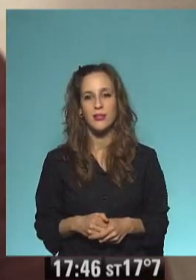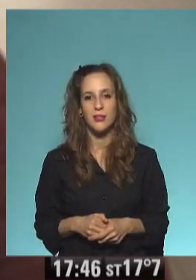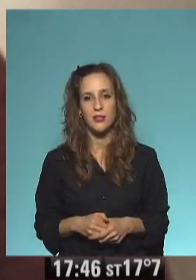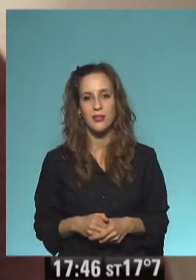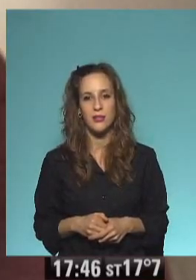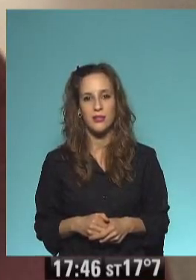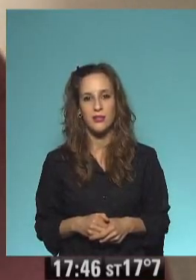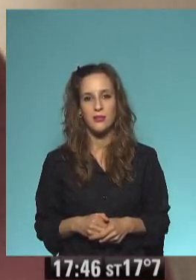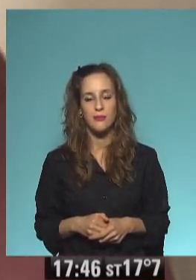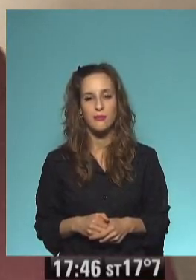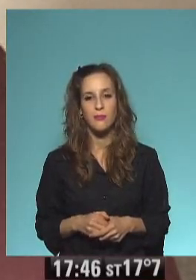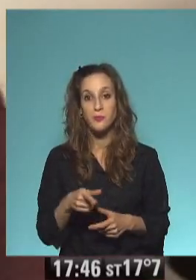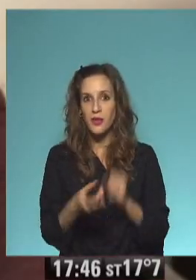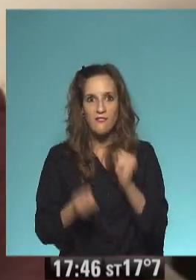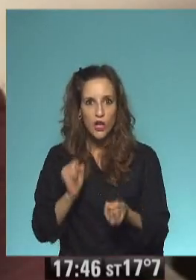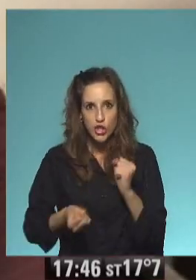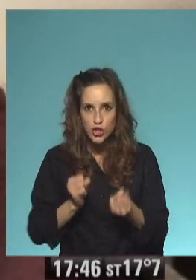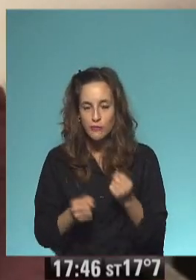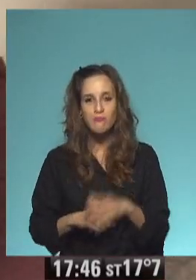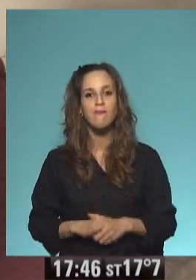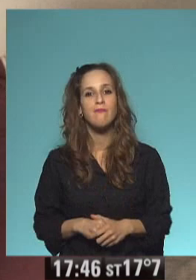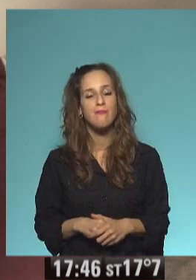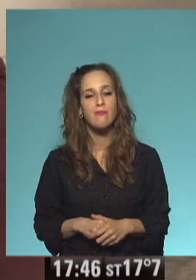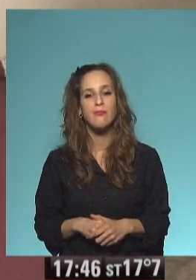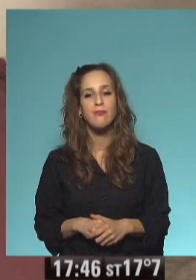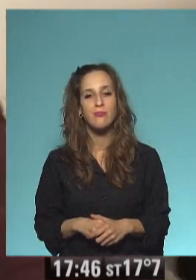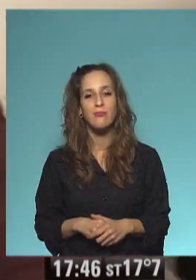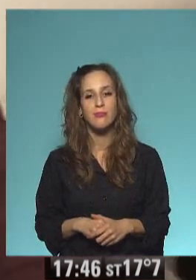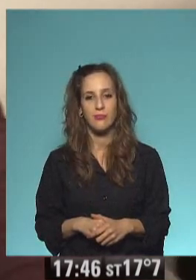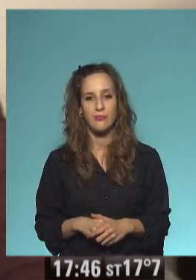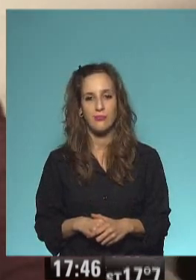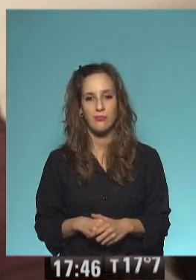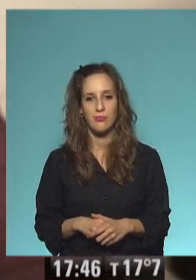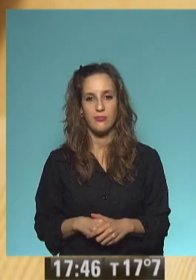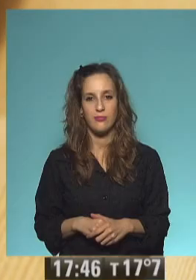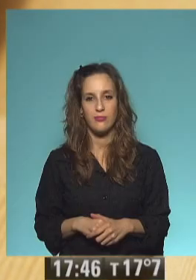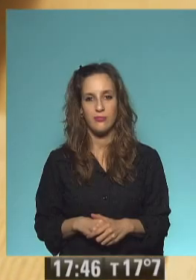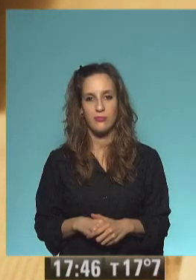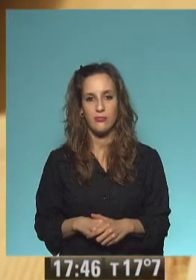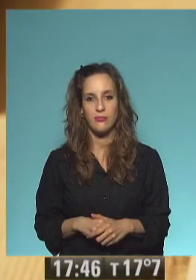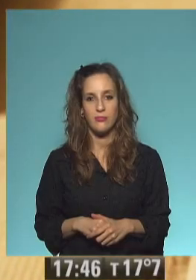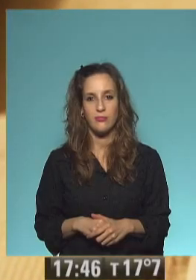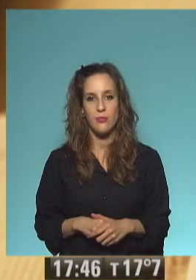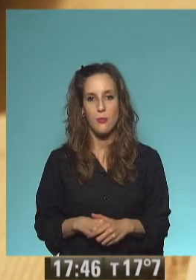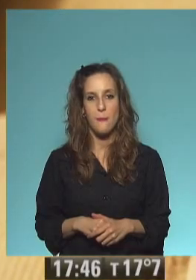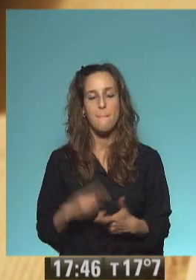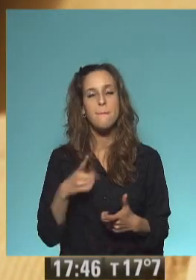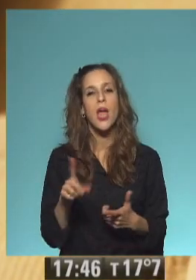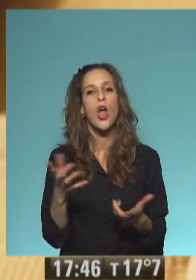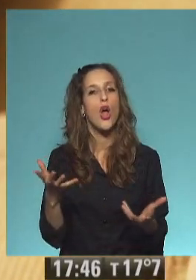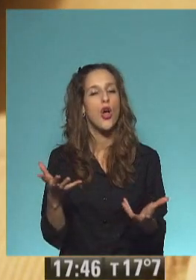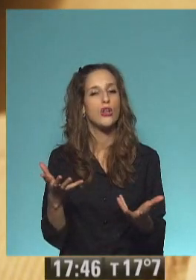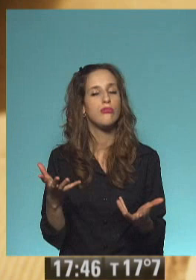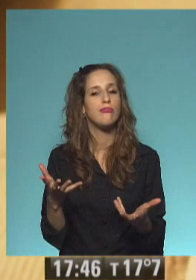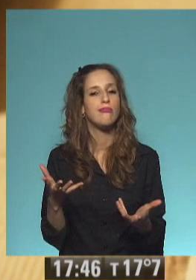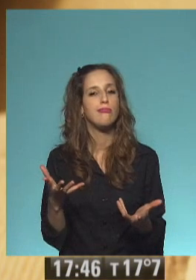A Milito Acevedo. Va por el arquero después del rebote. Pero tío, ¿cómo nos damos cuenta